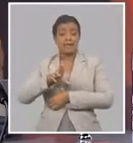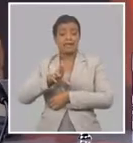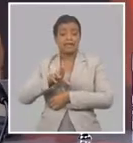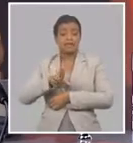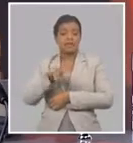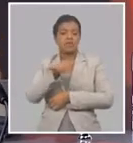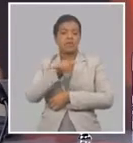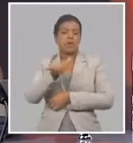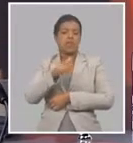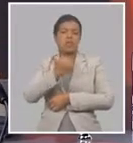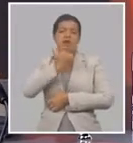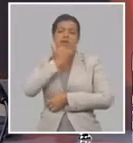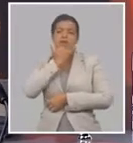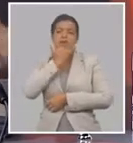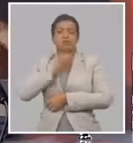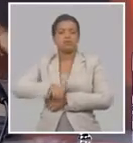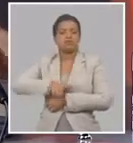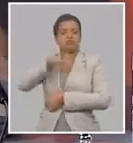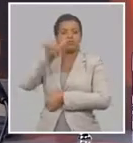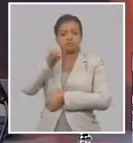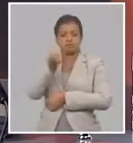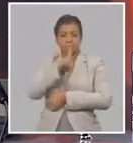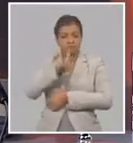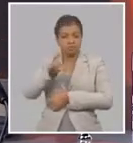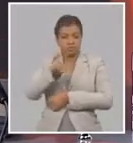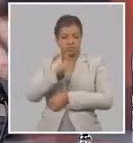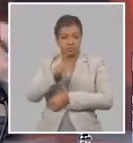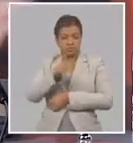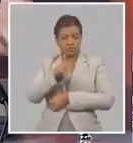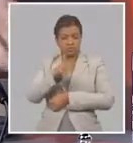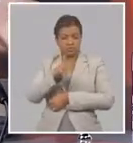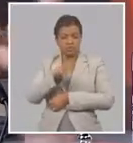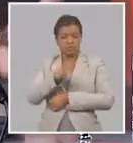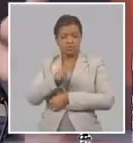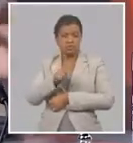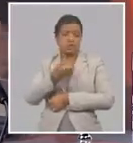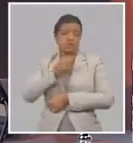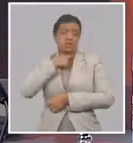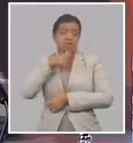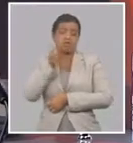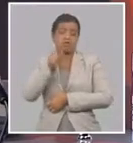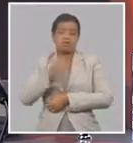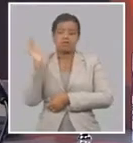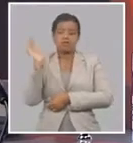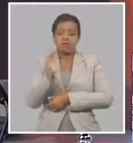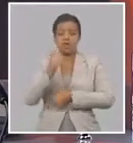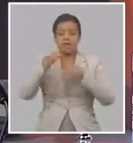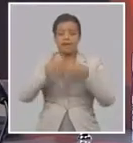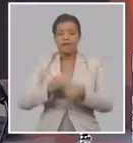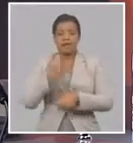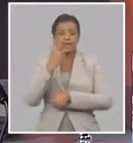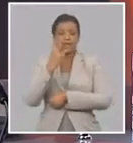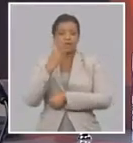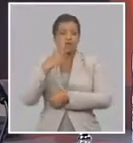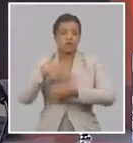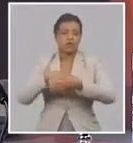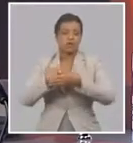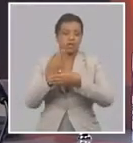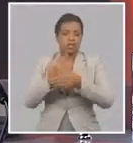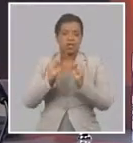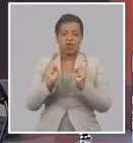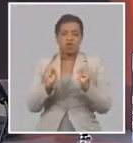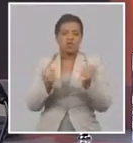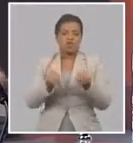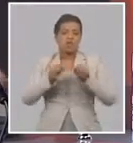constituye un impedimento para salir del país era un impedimento que no sea ya que este 34 días en el bay no impide que no no lo